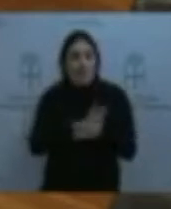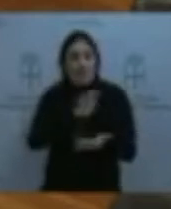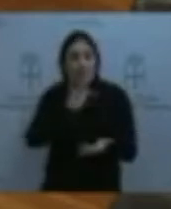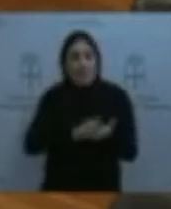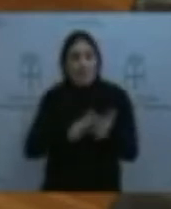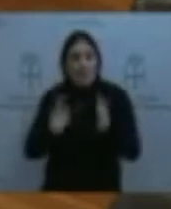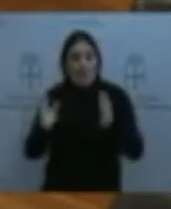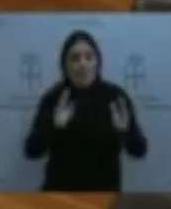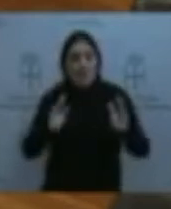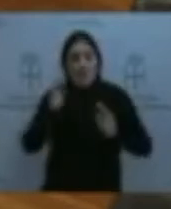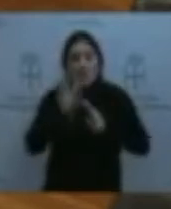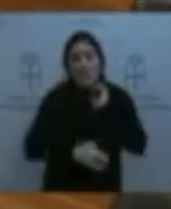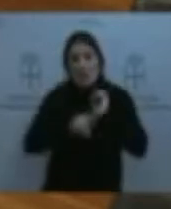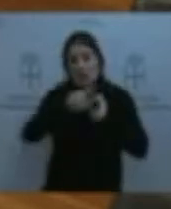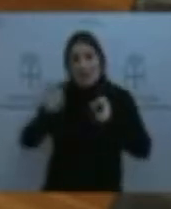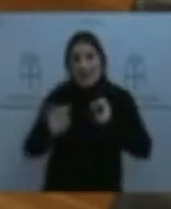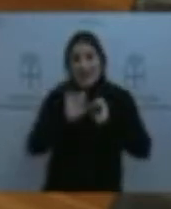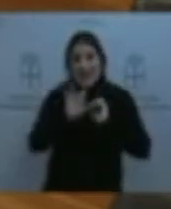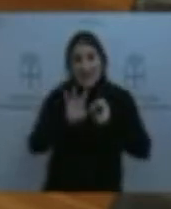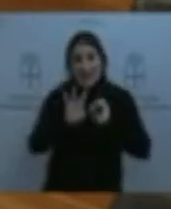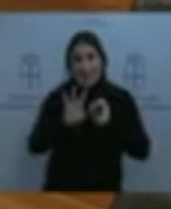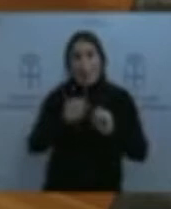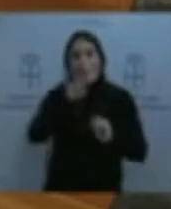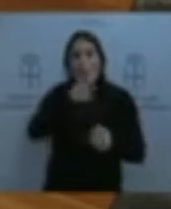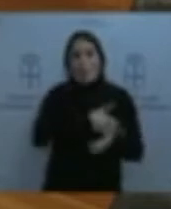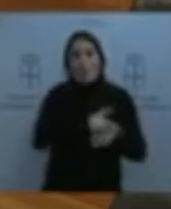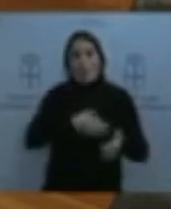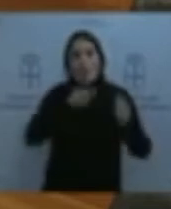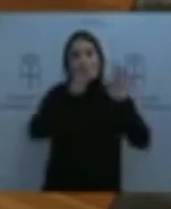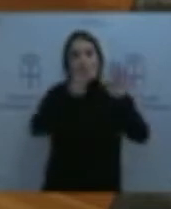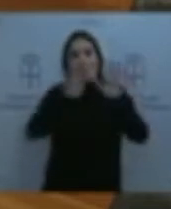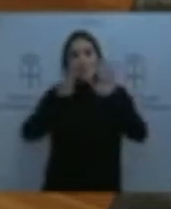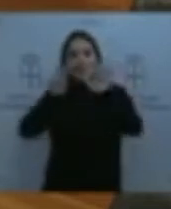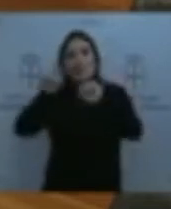plazo a cierre de 2015 ascendía a